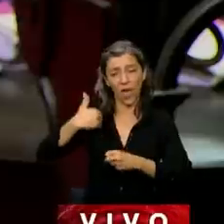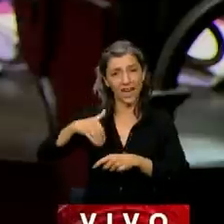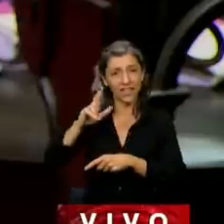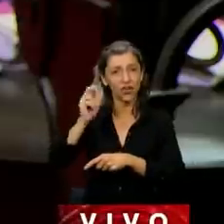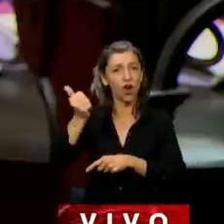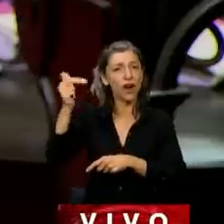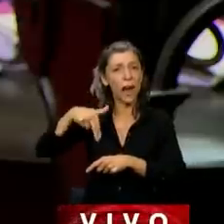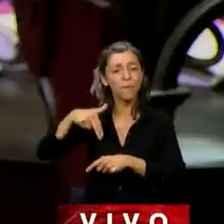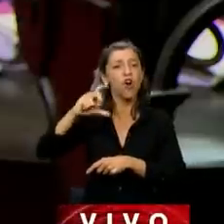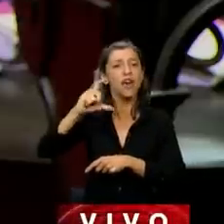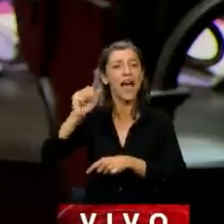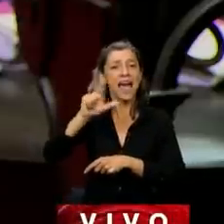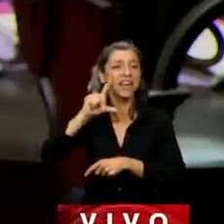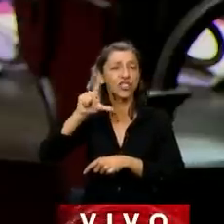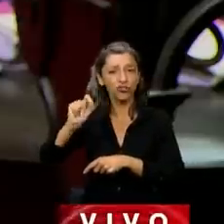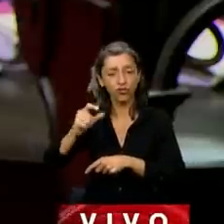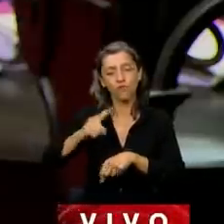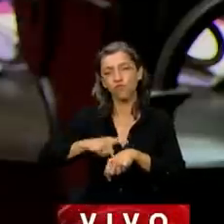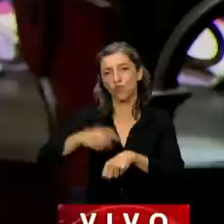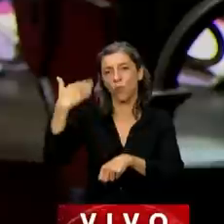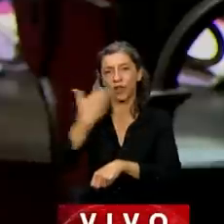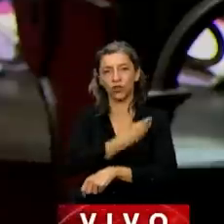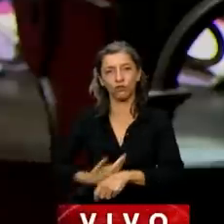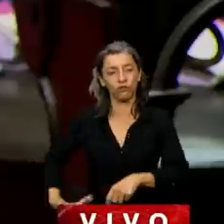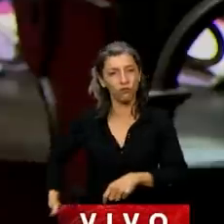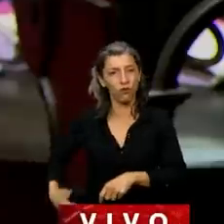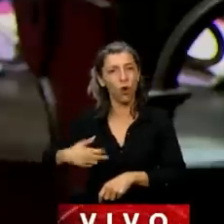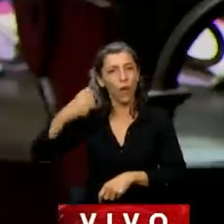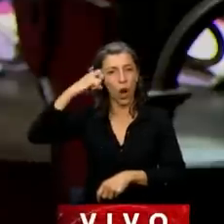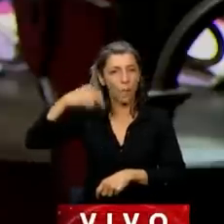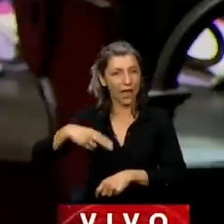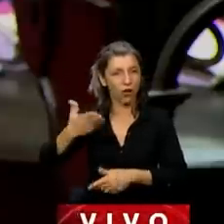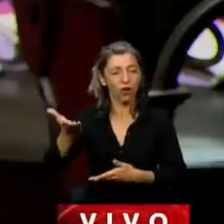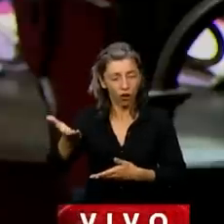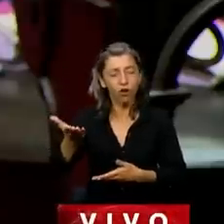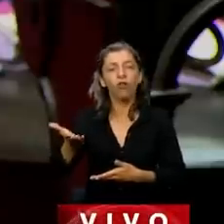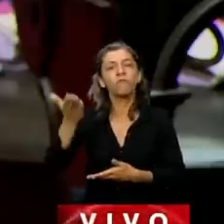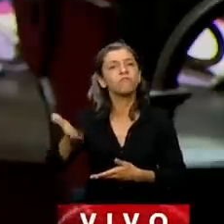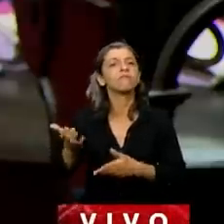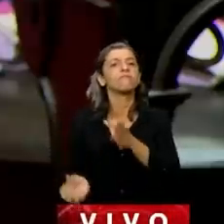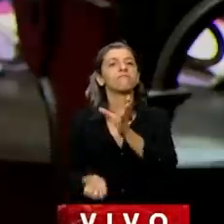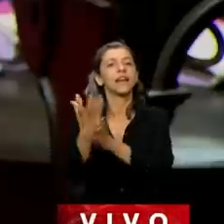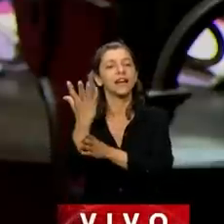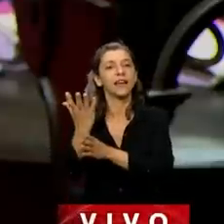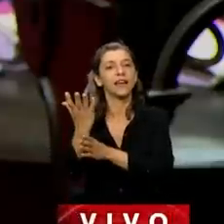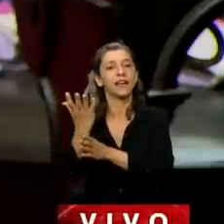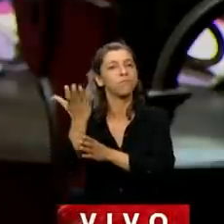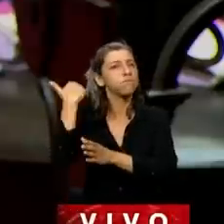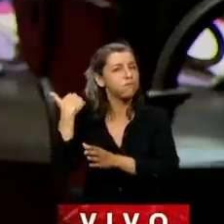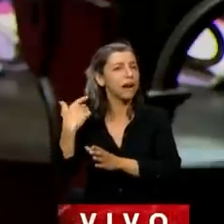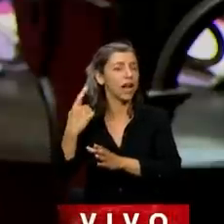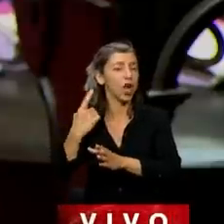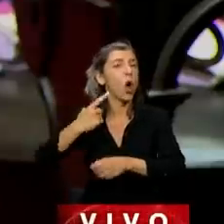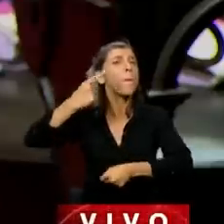Ramón Carrillo, durante el gobierno de Juan Domingo Perón, creó, esto fue